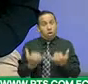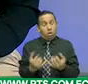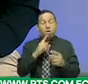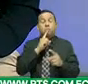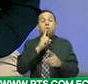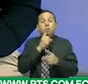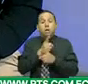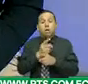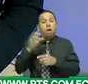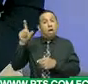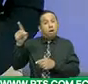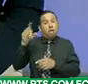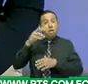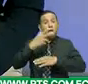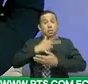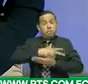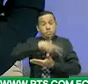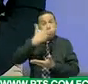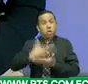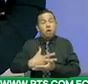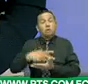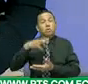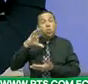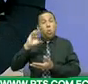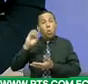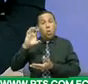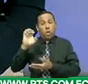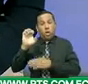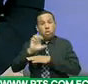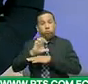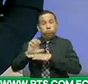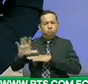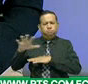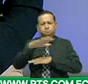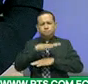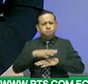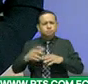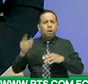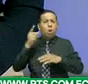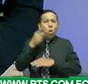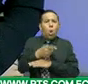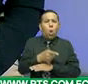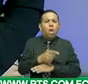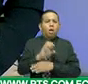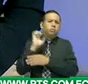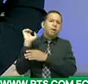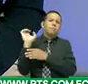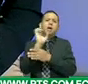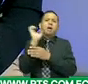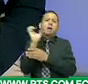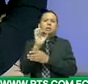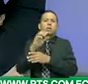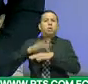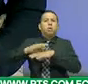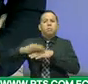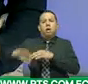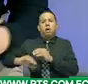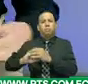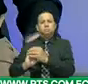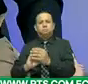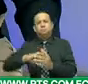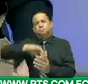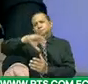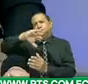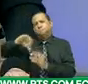Porque el COE de Chimborazo declaró el estado de emergencia territorial tras la caída de ceniza del volcán Sangay. Las afectaciones